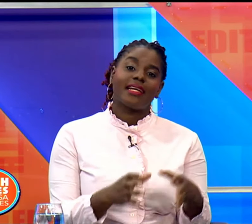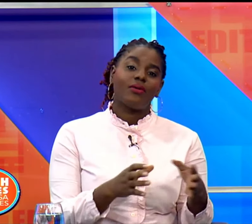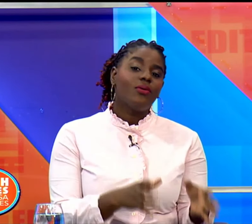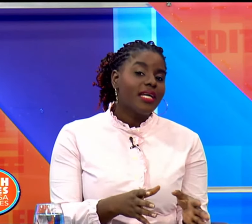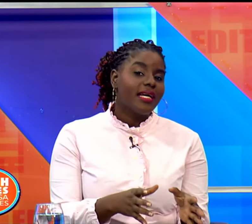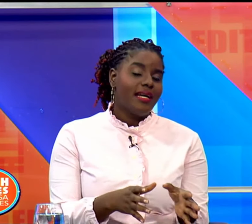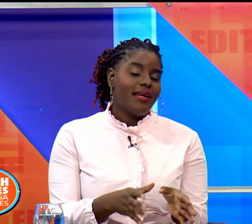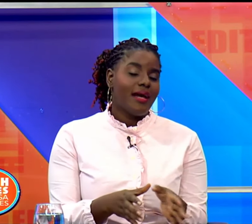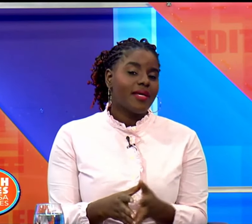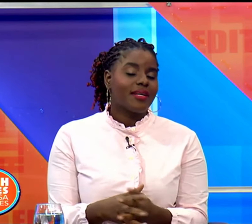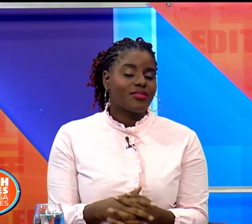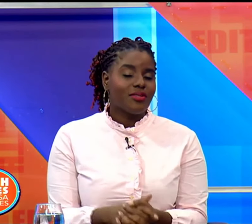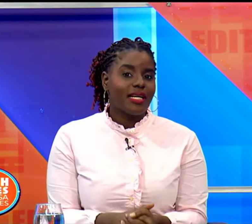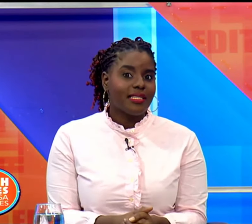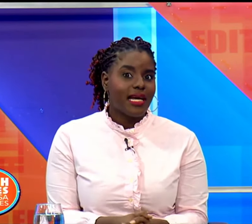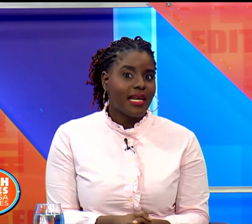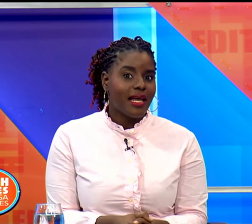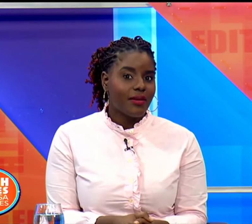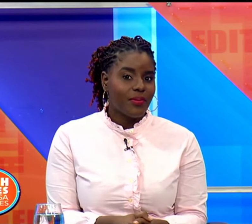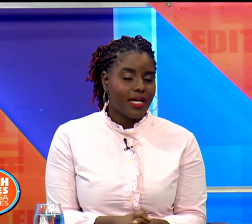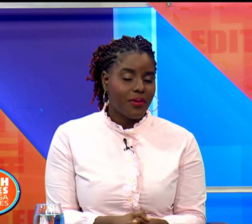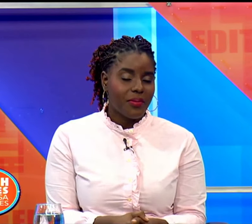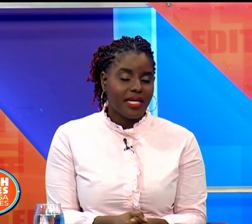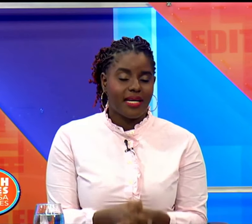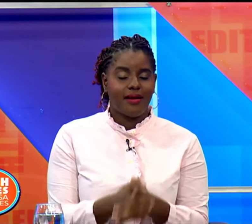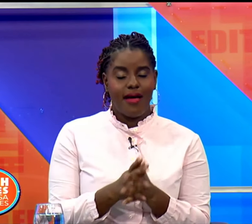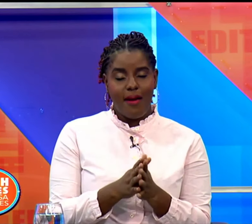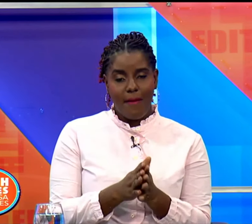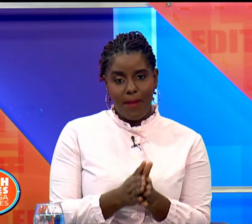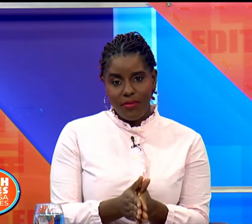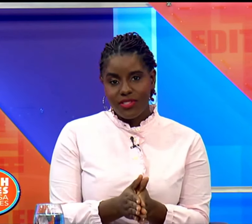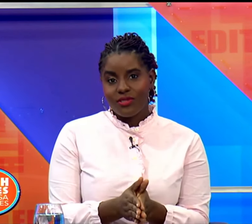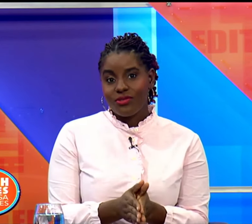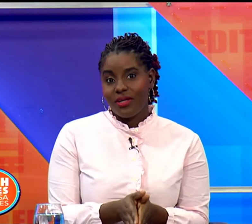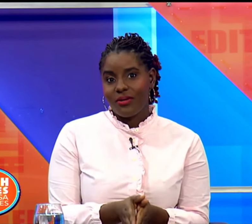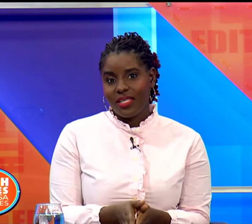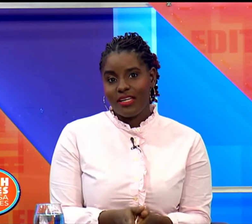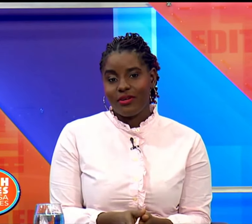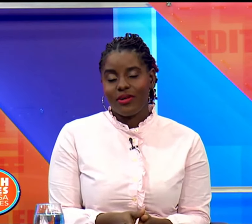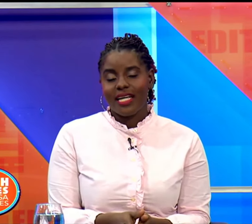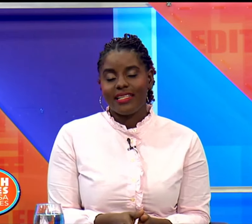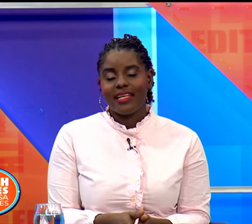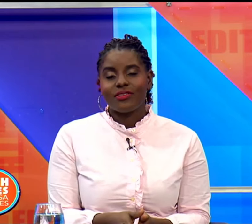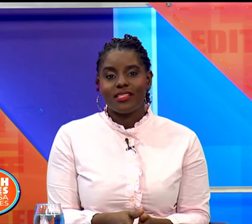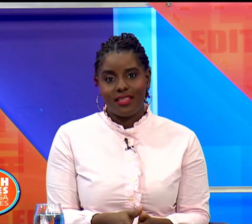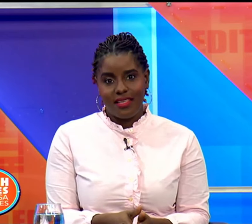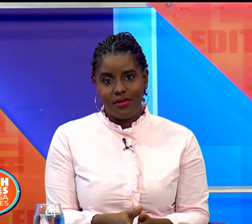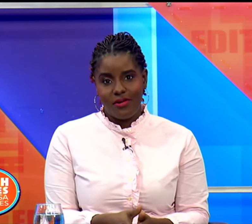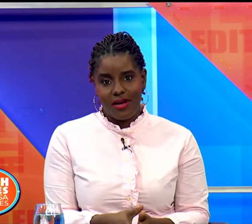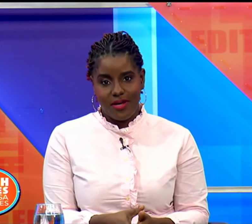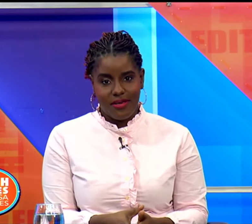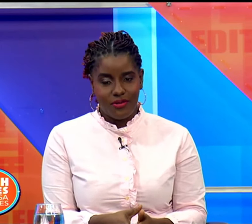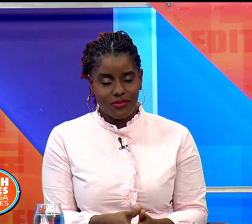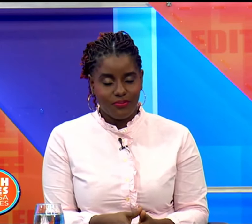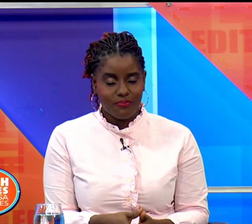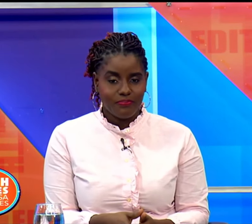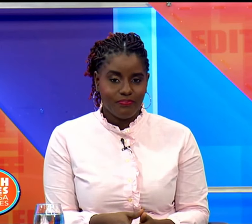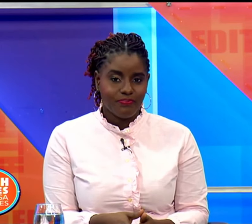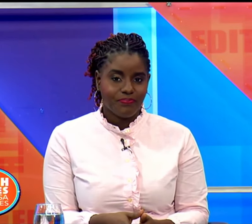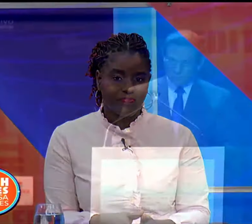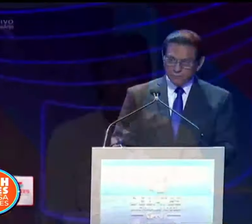se regule la migración haitiana en la República Dominicana? Vamos a escuchar lo que dijeron los candidatos en Santiago de los